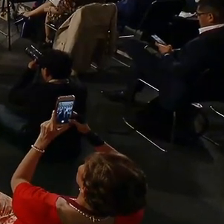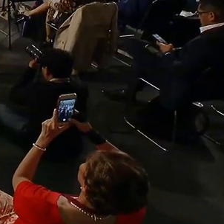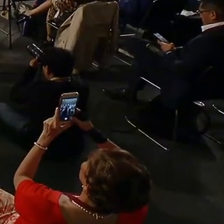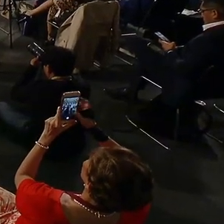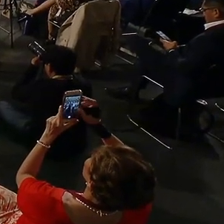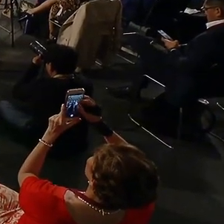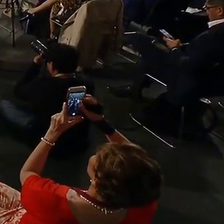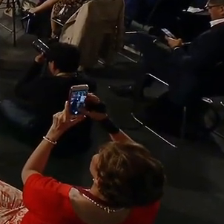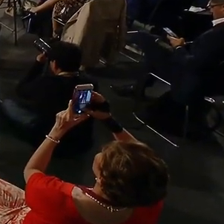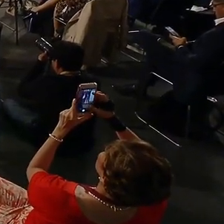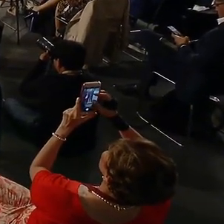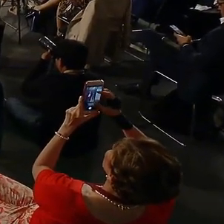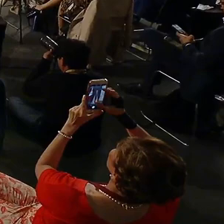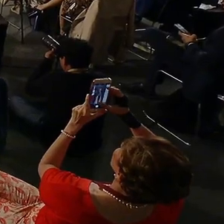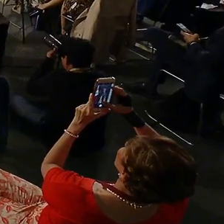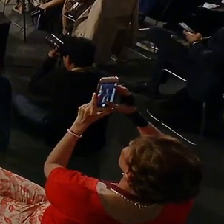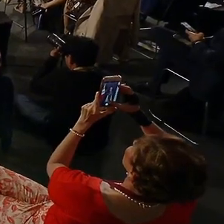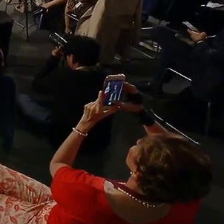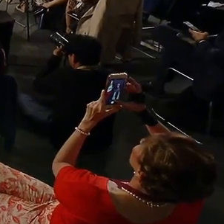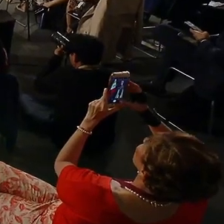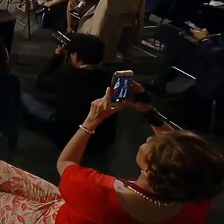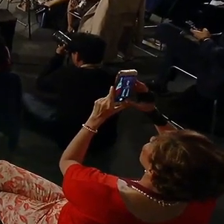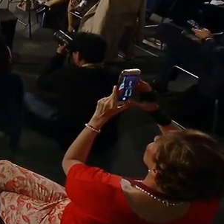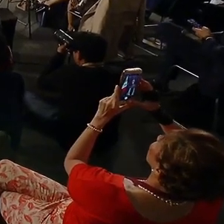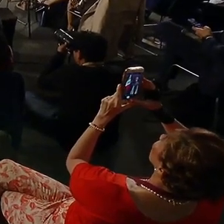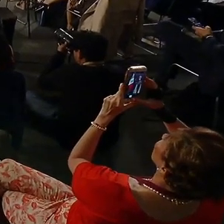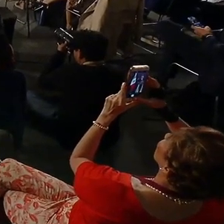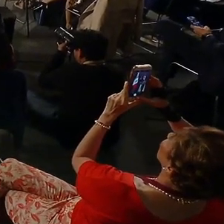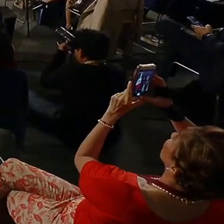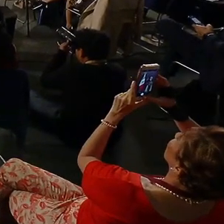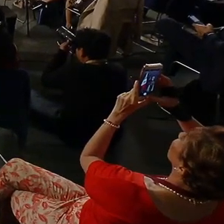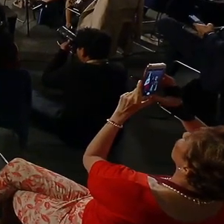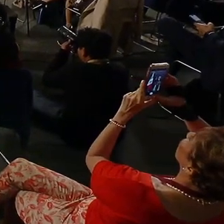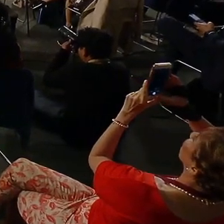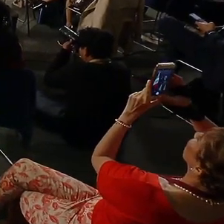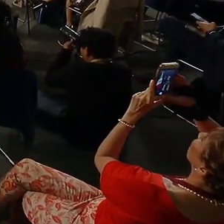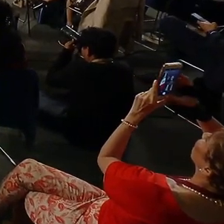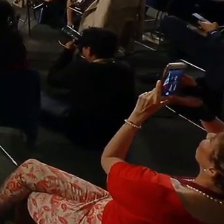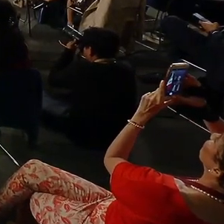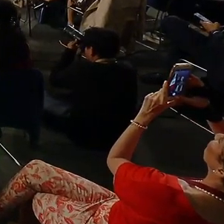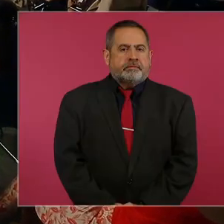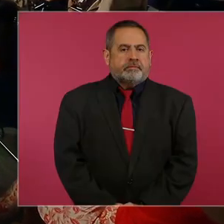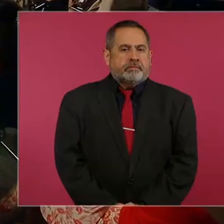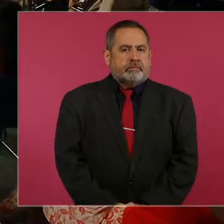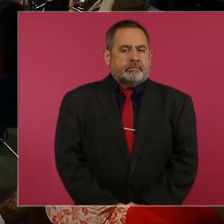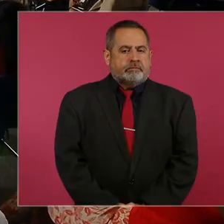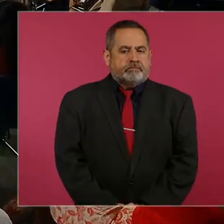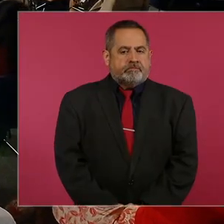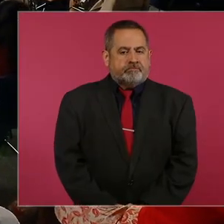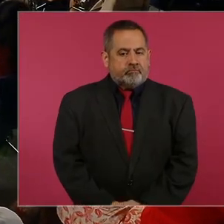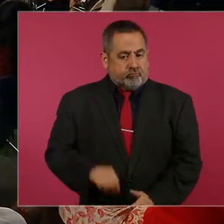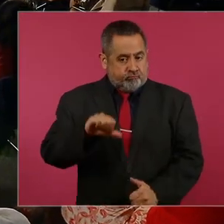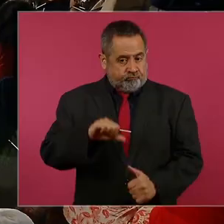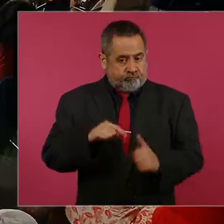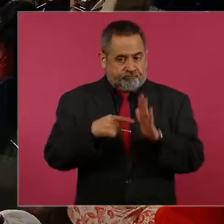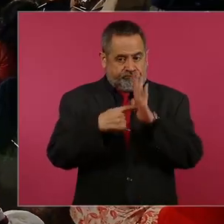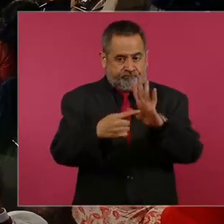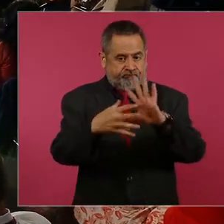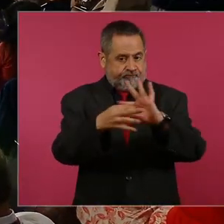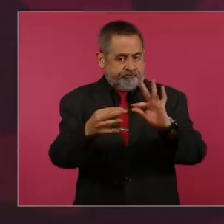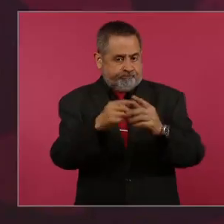el día de hoy o mañana se suban a una página del gobierno,